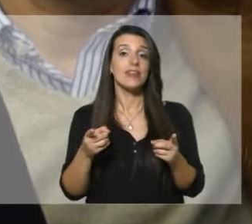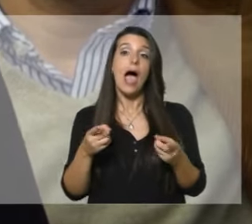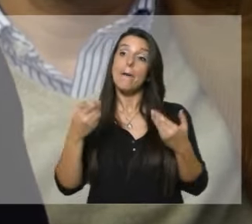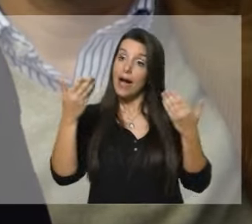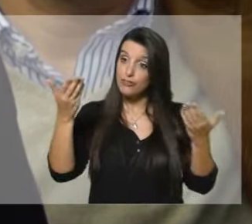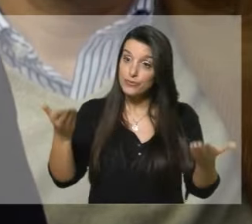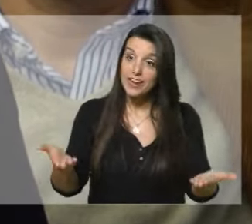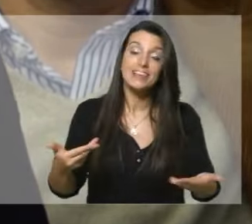también en la invitación